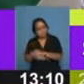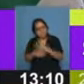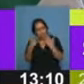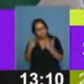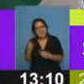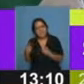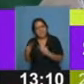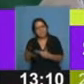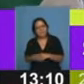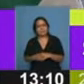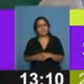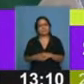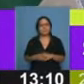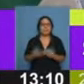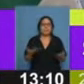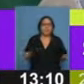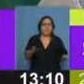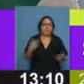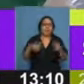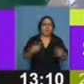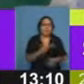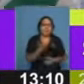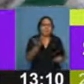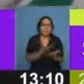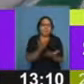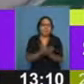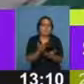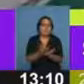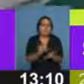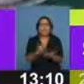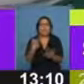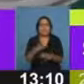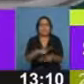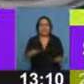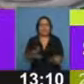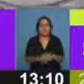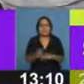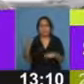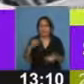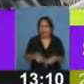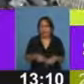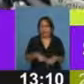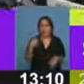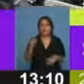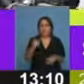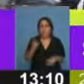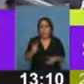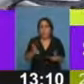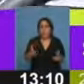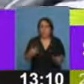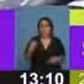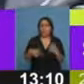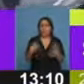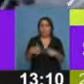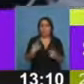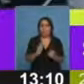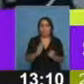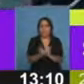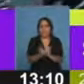pilas, porque, nada, la sociedad lo demandaba y queríamos dar una respuesta. Lo que llegamos a la conclusión de que hoy no hay procesos de reciclado, por lo menos